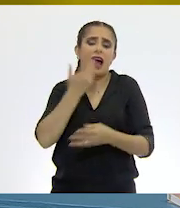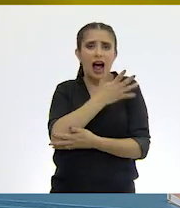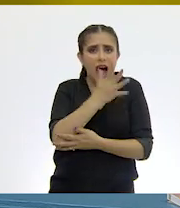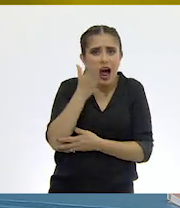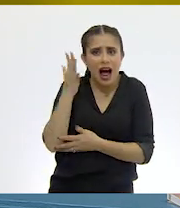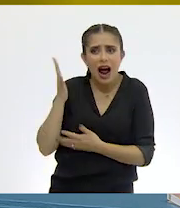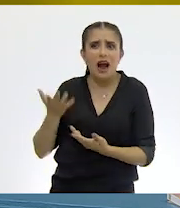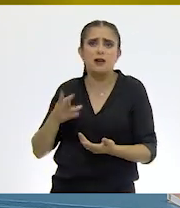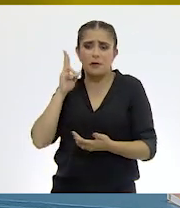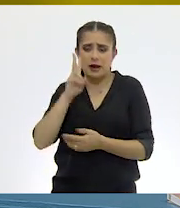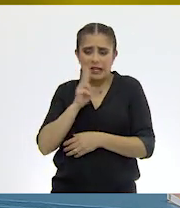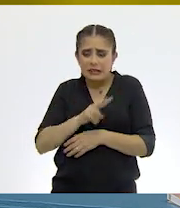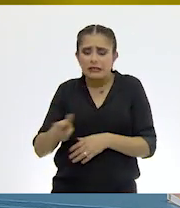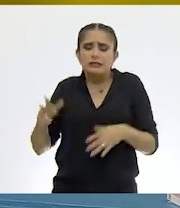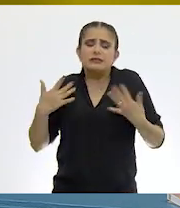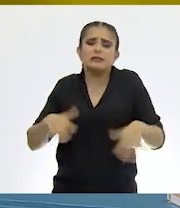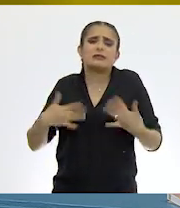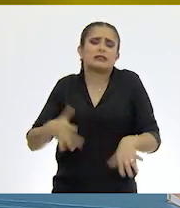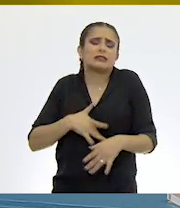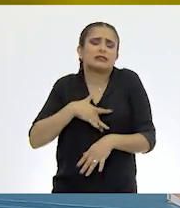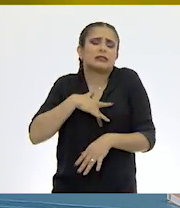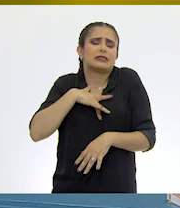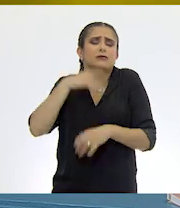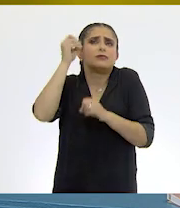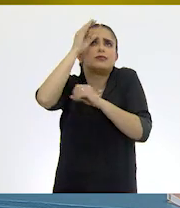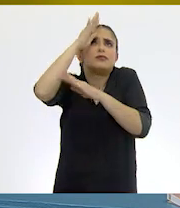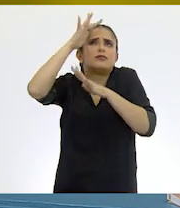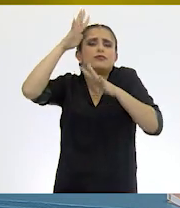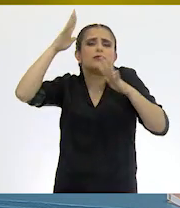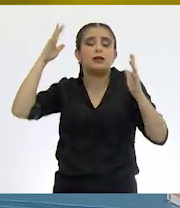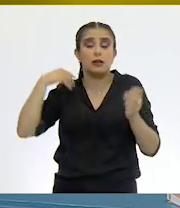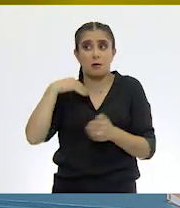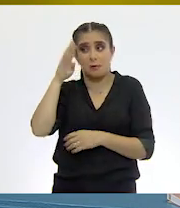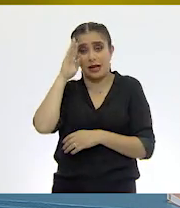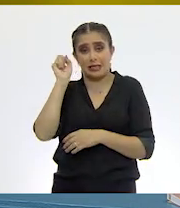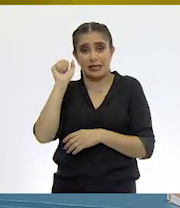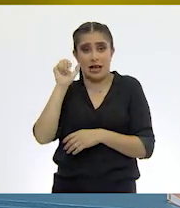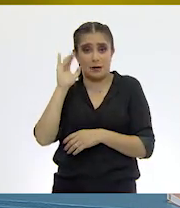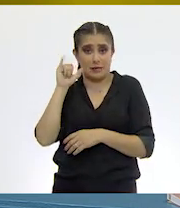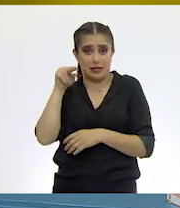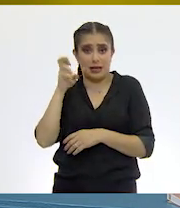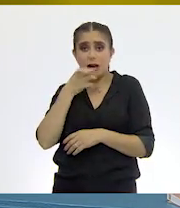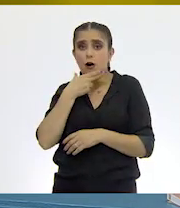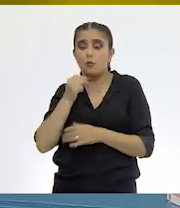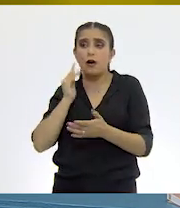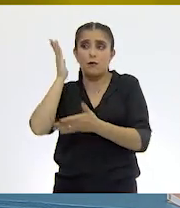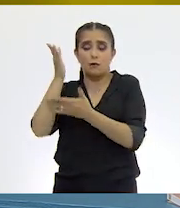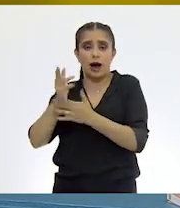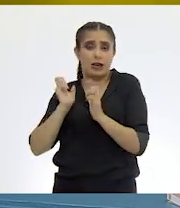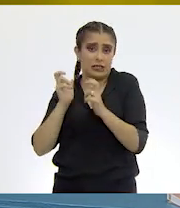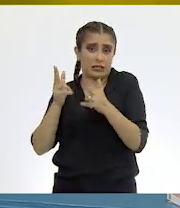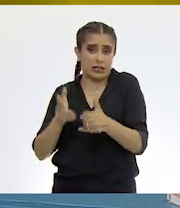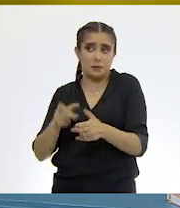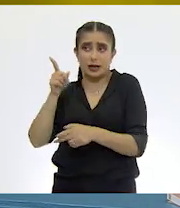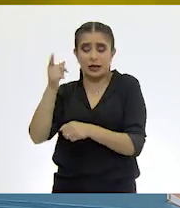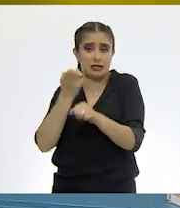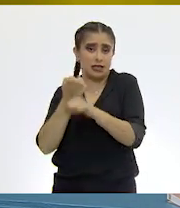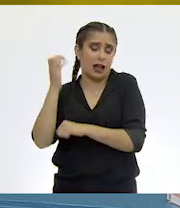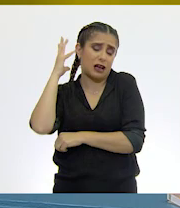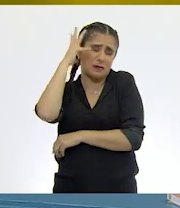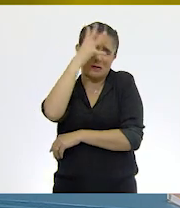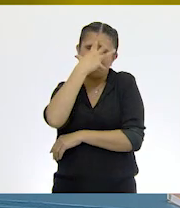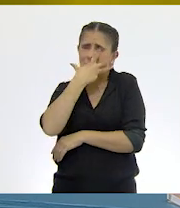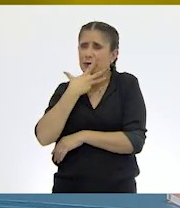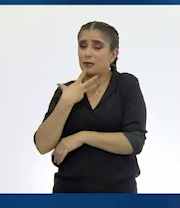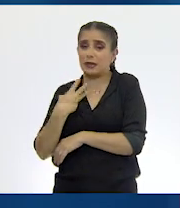sí te transportan a esos lugares e imagino que Jaime Sabines disfrutó bastante Chiapas, que es una entidad preciosa.